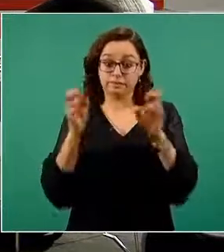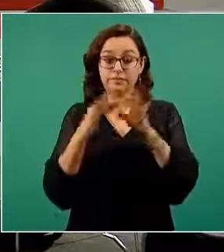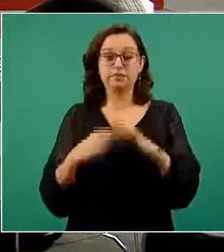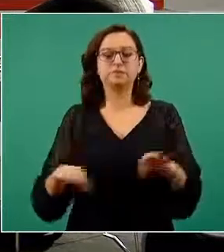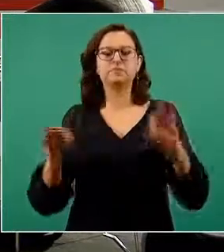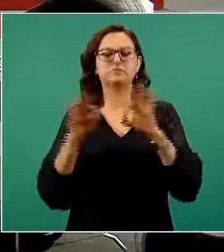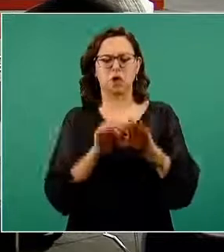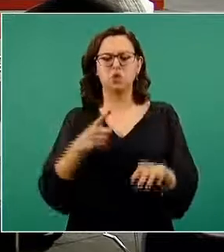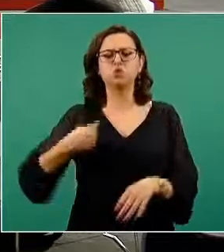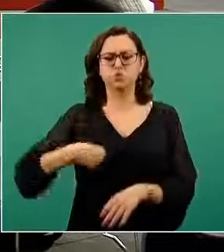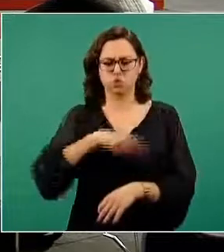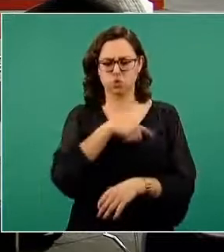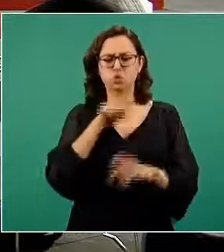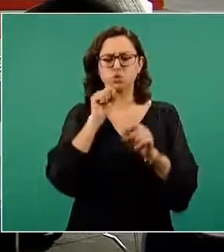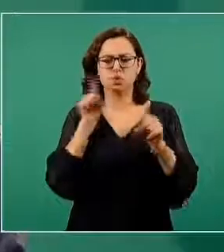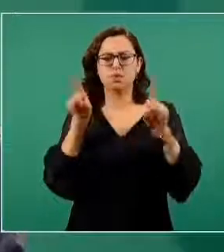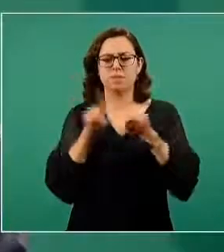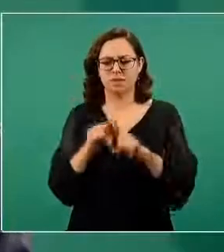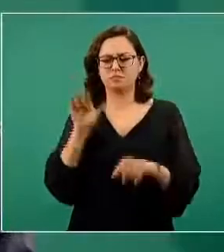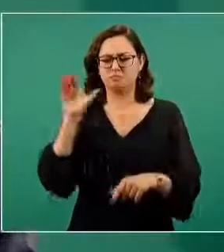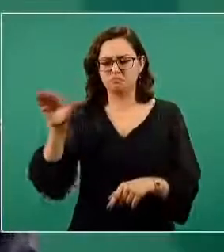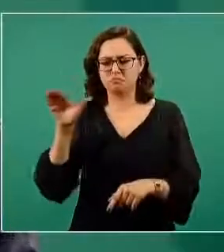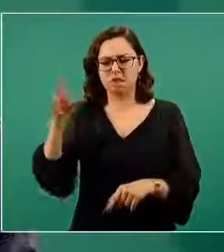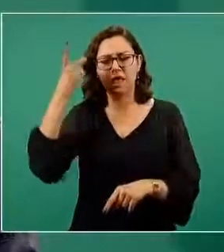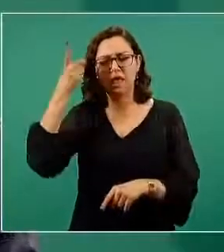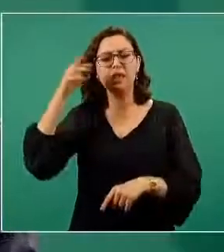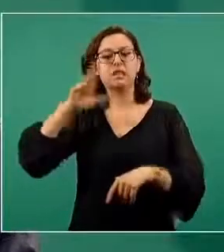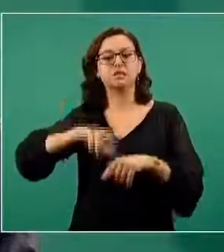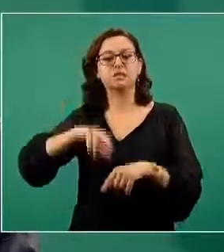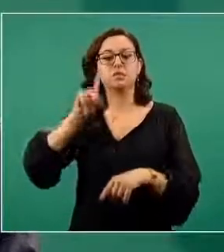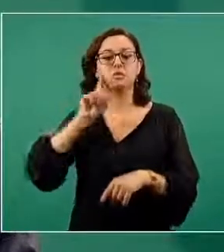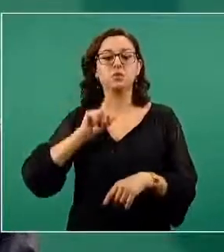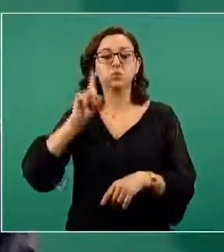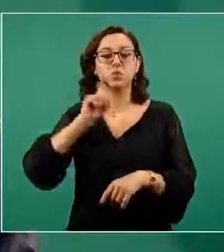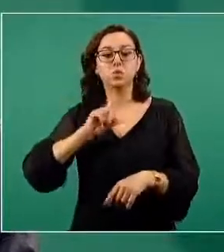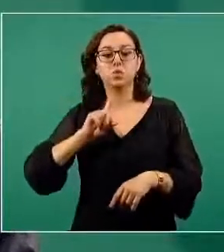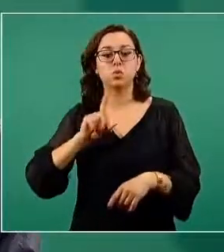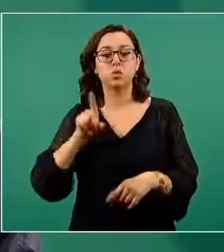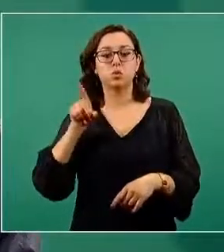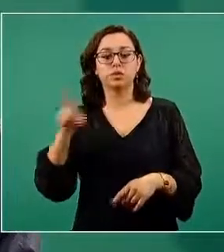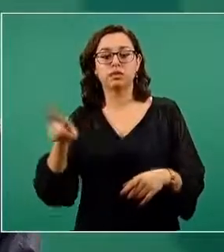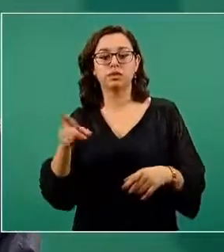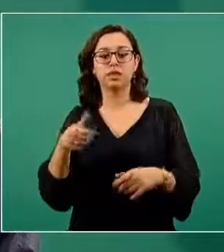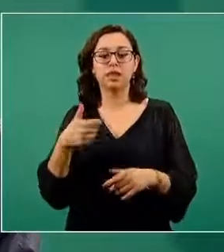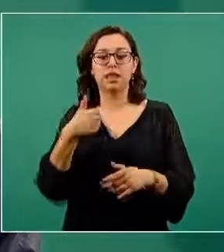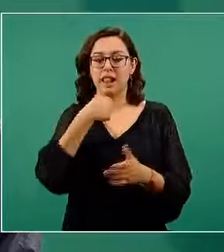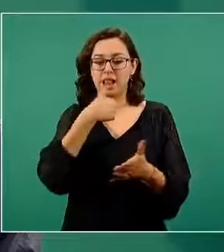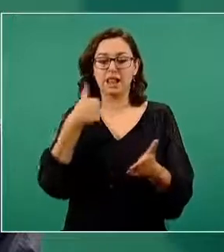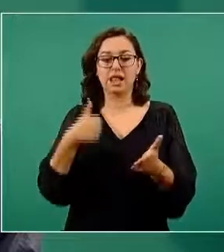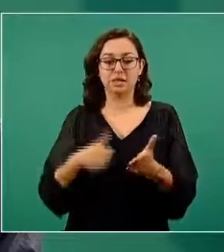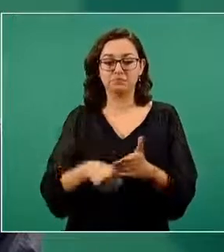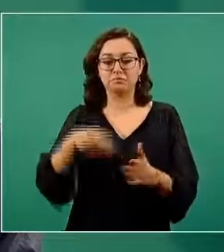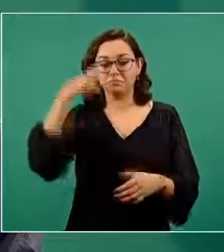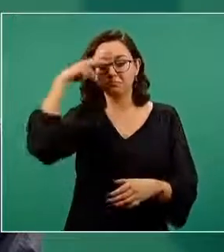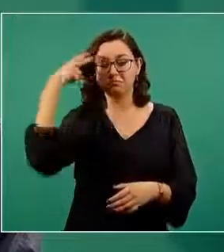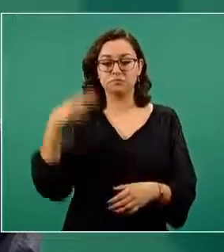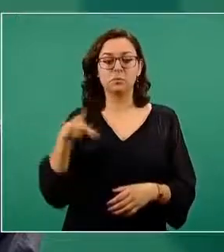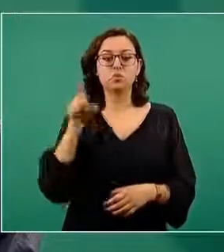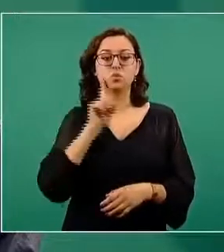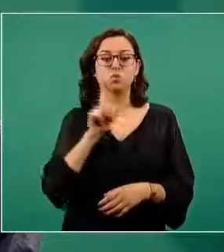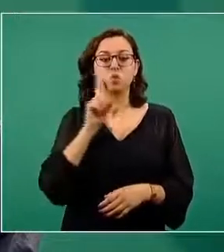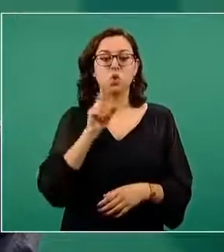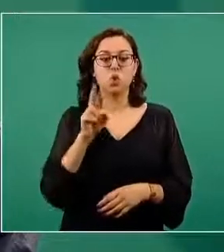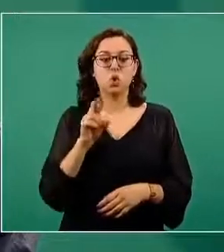gusto lo podemos comentar con la directora, no es director, es directora del Sistema Postal Mexicano, nuestra muy querida